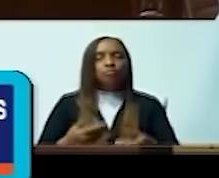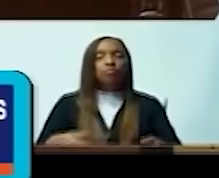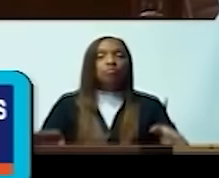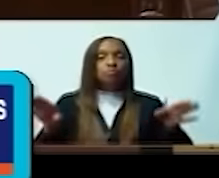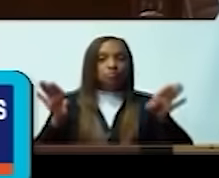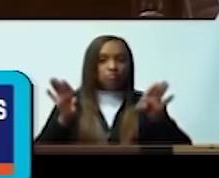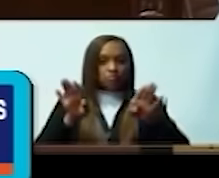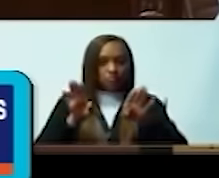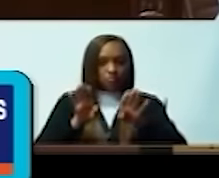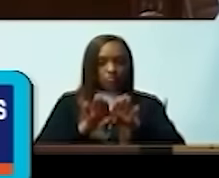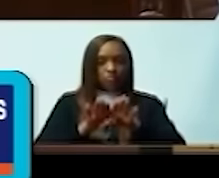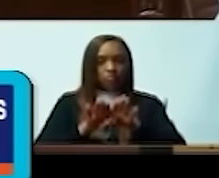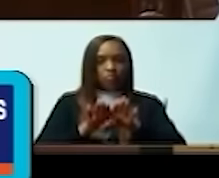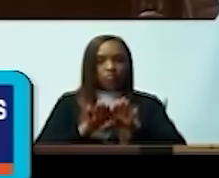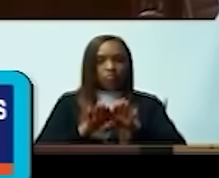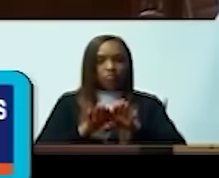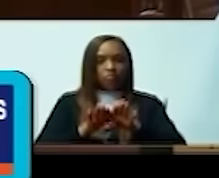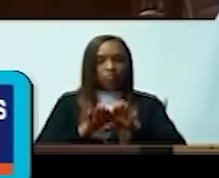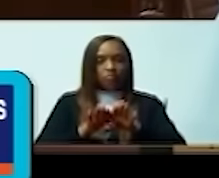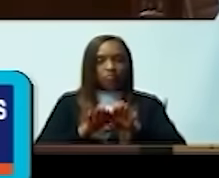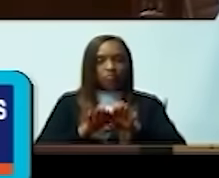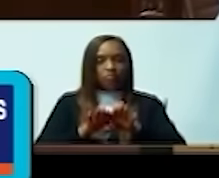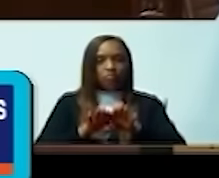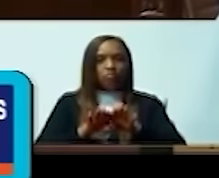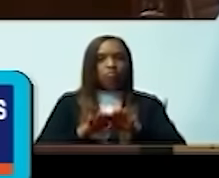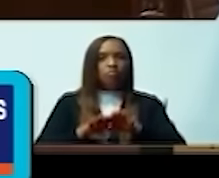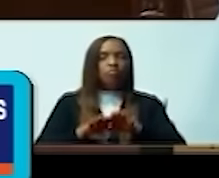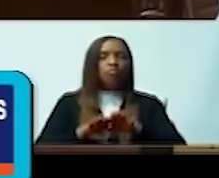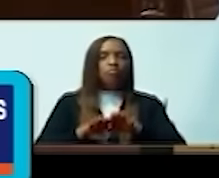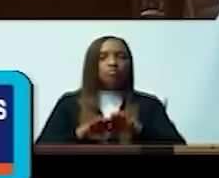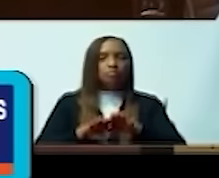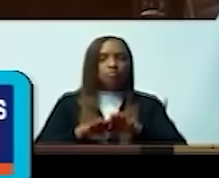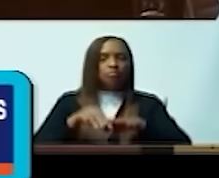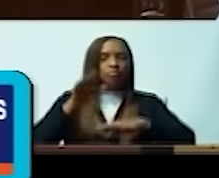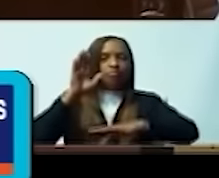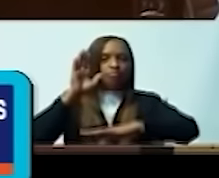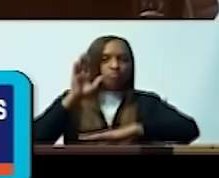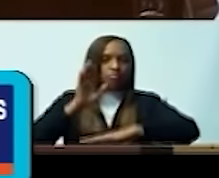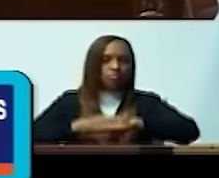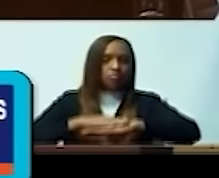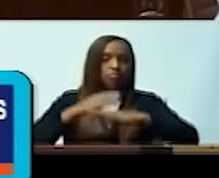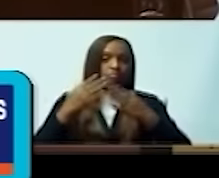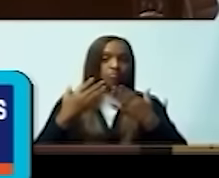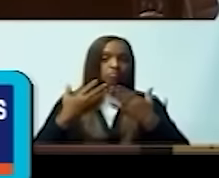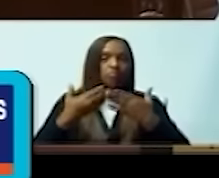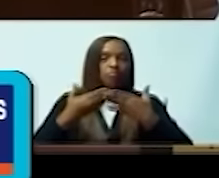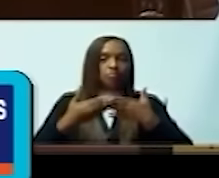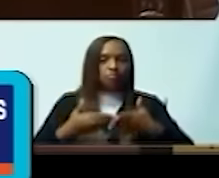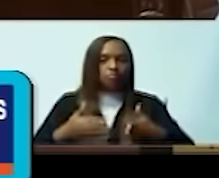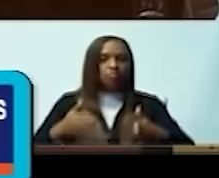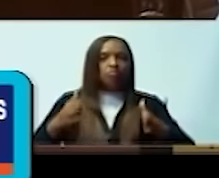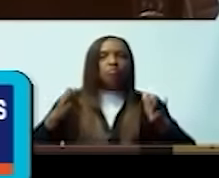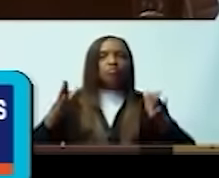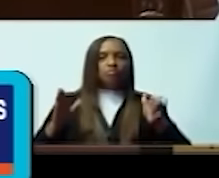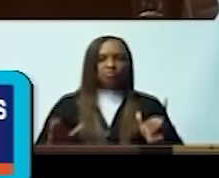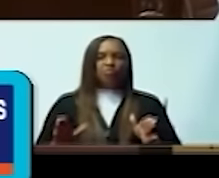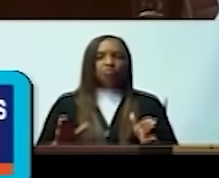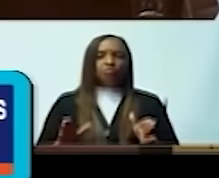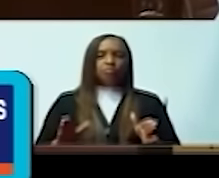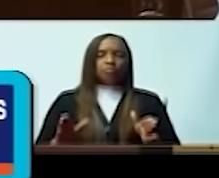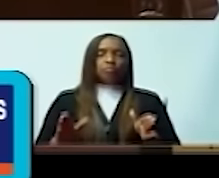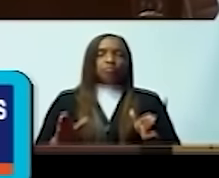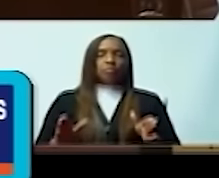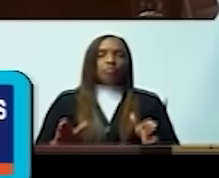sesión y le convocamos para de inmediato, en virtud de la convocatoria extraordinaria surgida de la declaratoria de urgencia